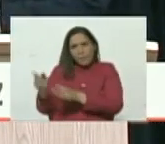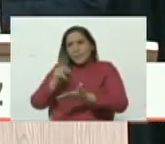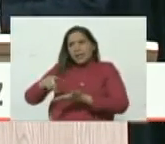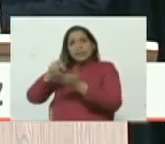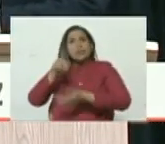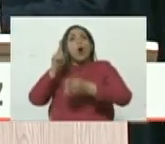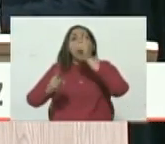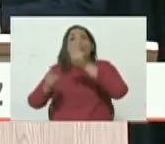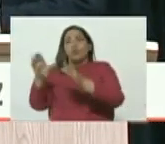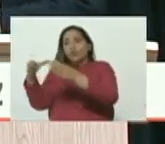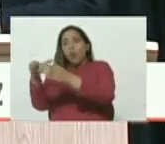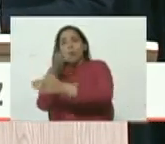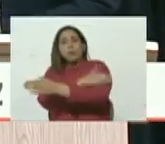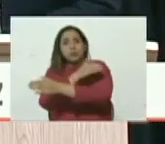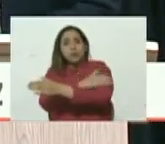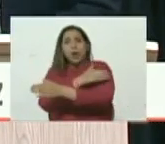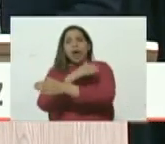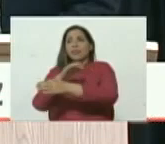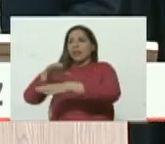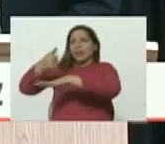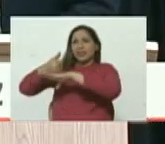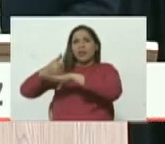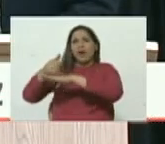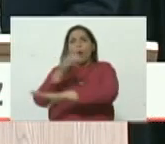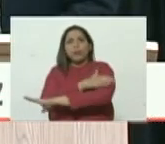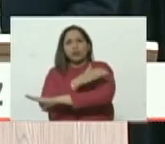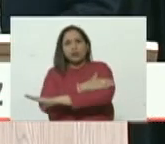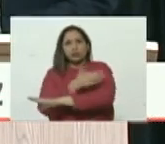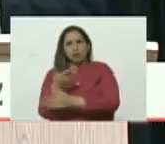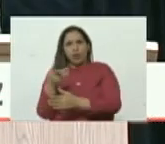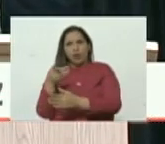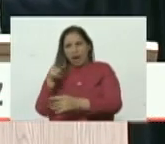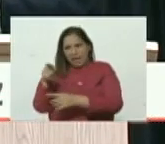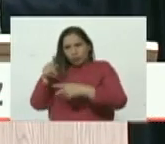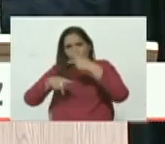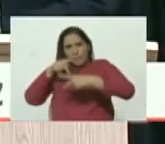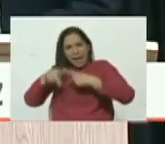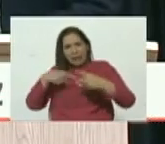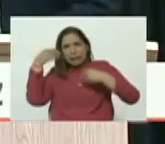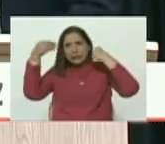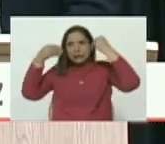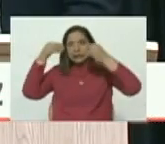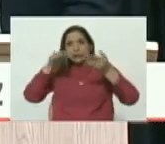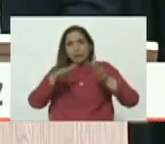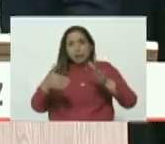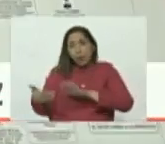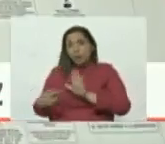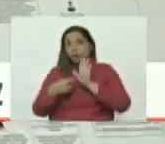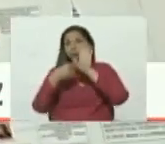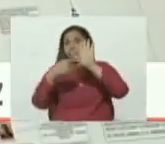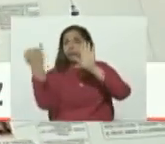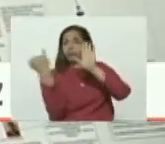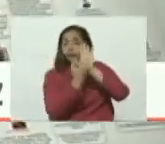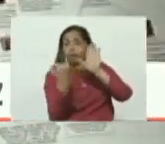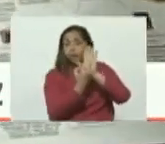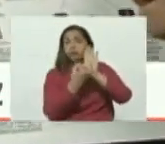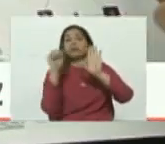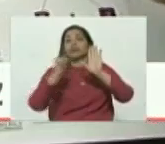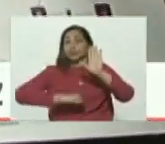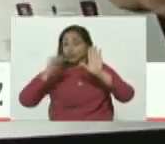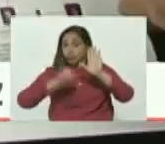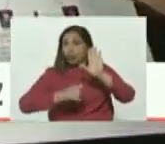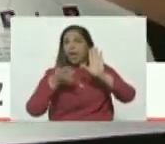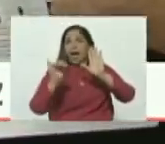de los miembros de la directiva de la oposición de la derecha venezolana en estos planes de magnicidio? Aquí queda evidenciado que sí, que